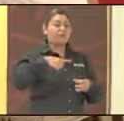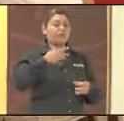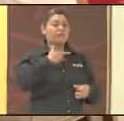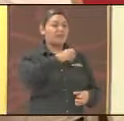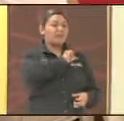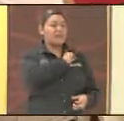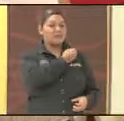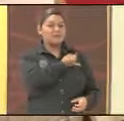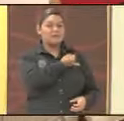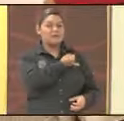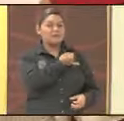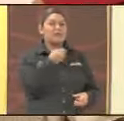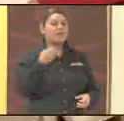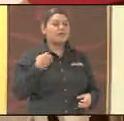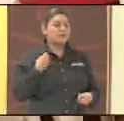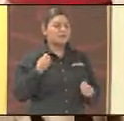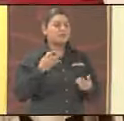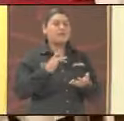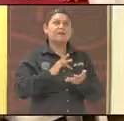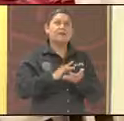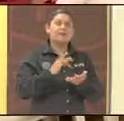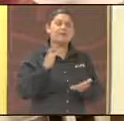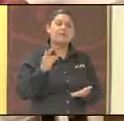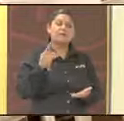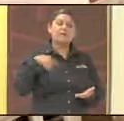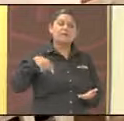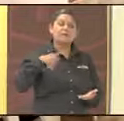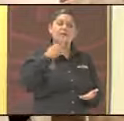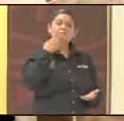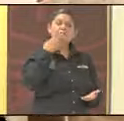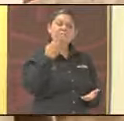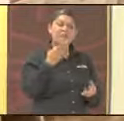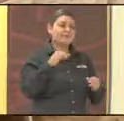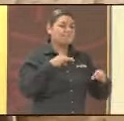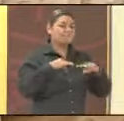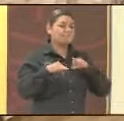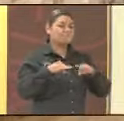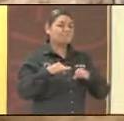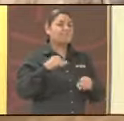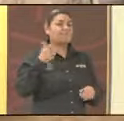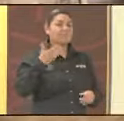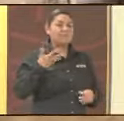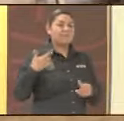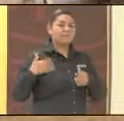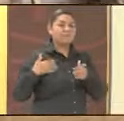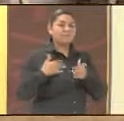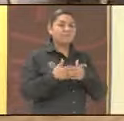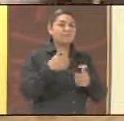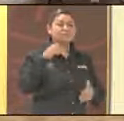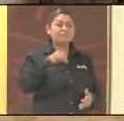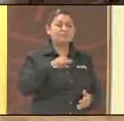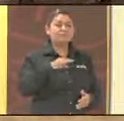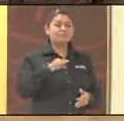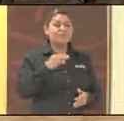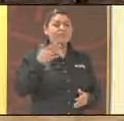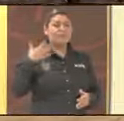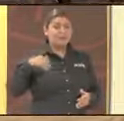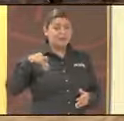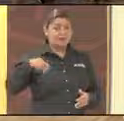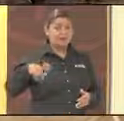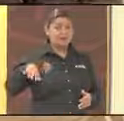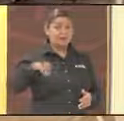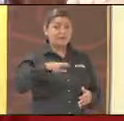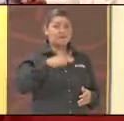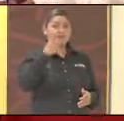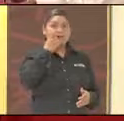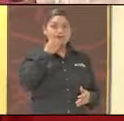salud y estamos muy agradecidos por el excelente trabajo que han venido haciendo, ya que la ciudadanía lo